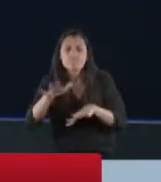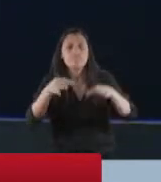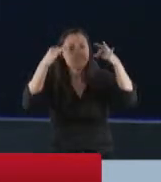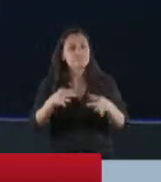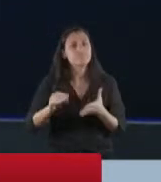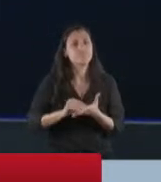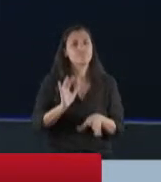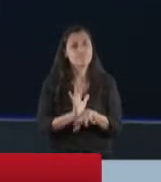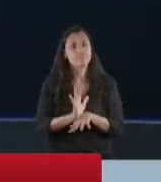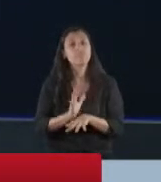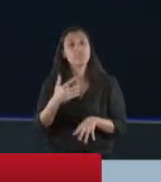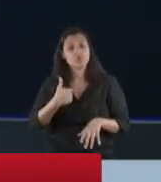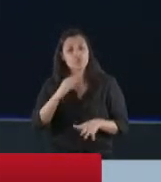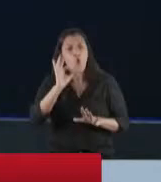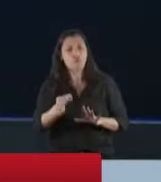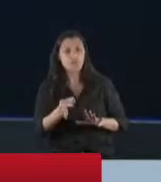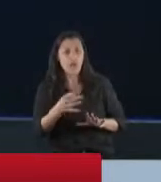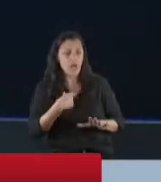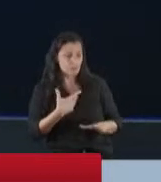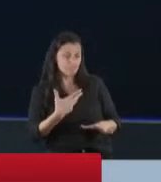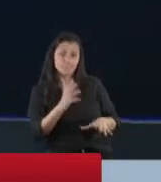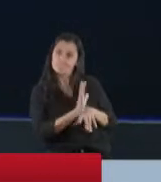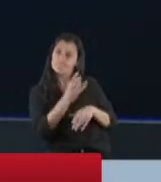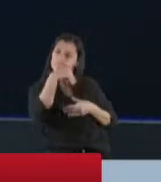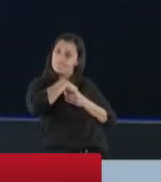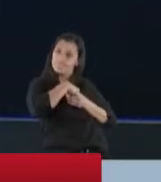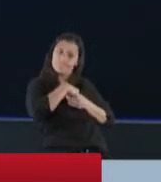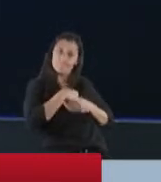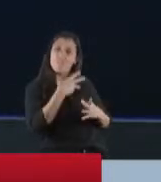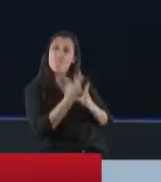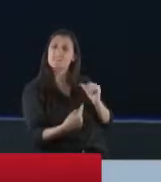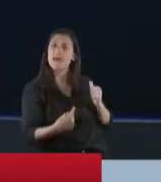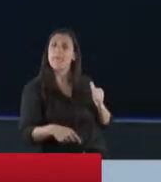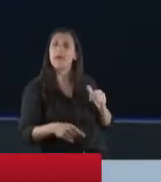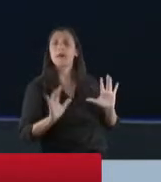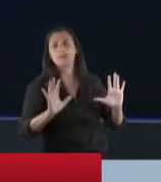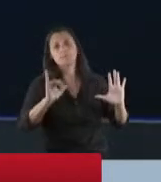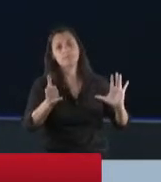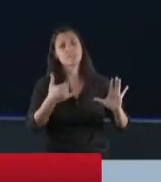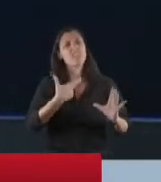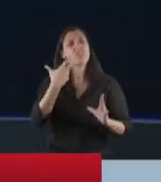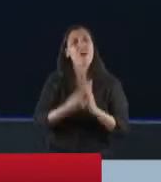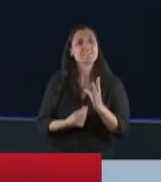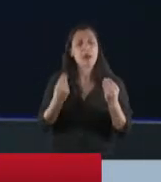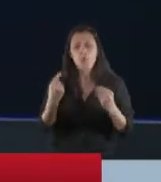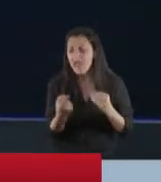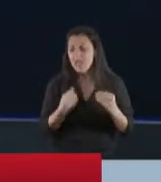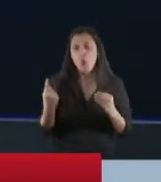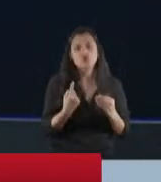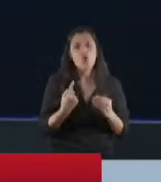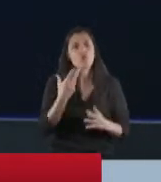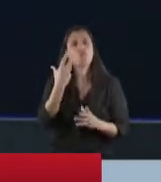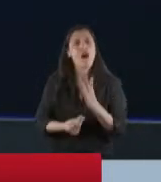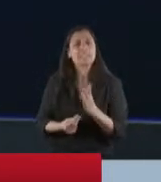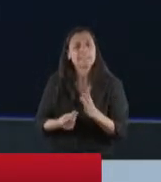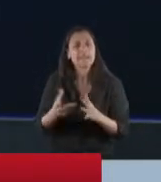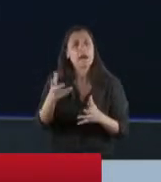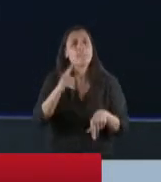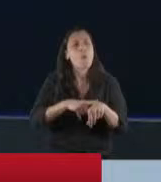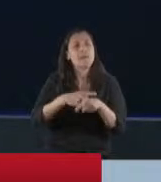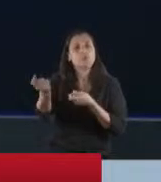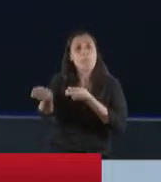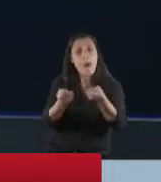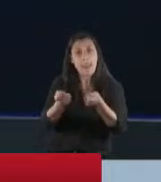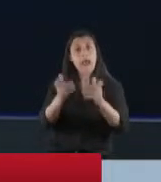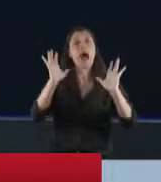momento, porque Massa no se está metiendo o no está queriendo meterse en una discusión que sabe que el trasfondo es la situación